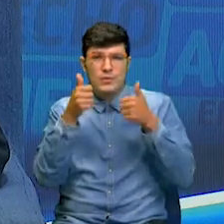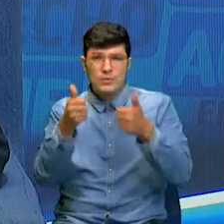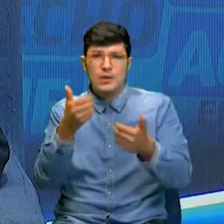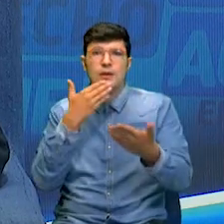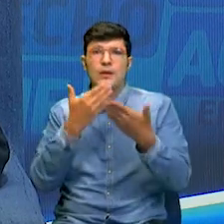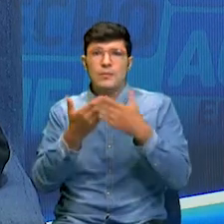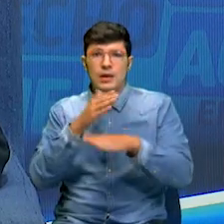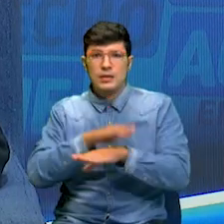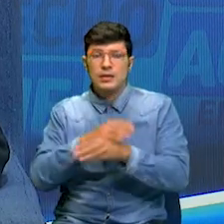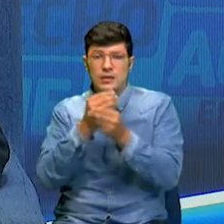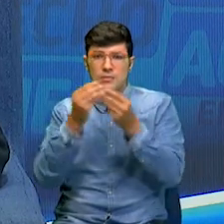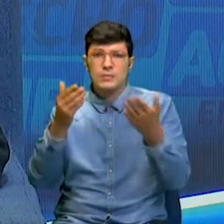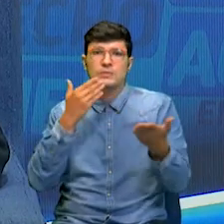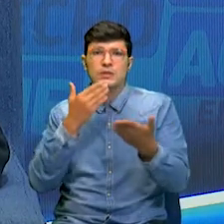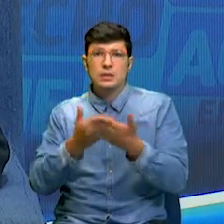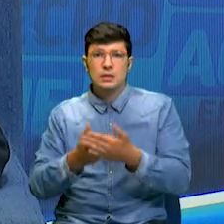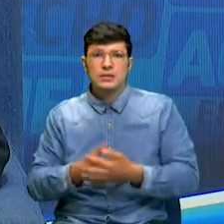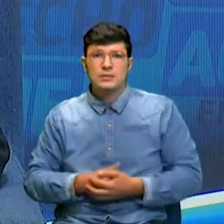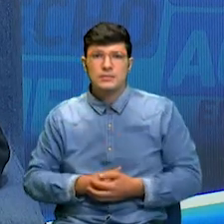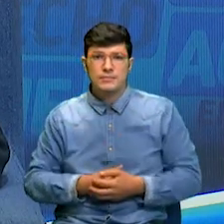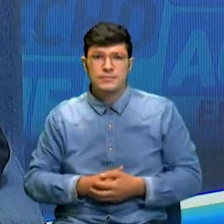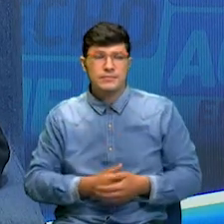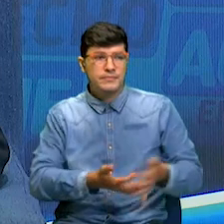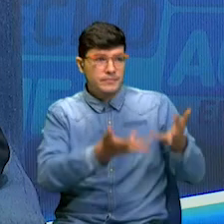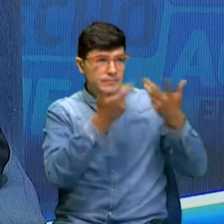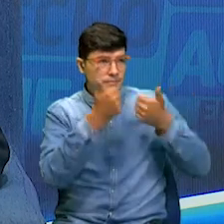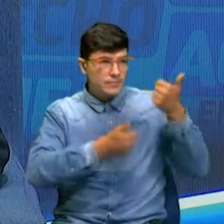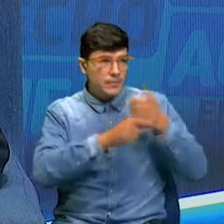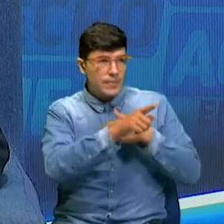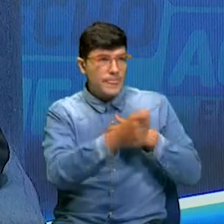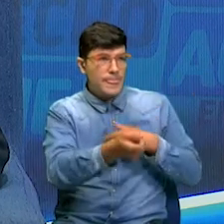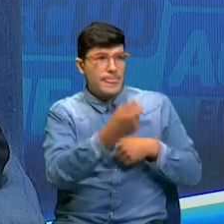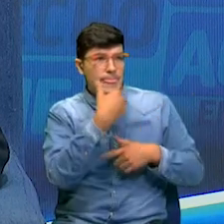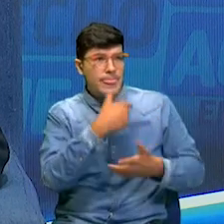buena tarde, muchas gracias. Bueno, cuéntenos, ¿cuál es su inquietud?